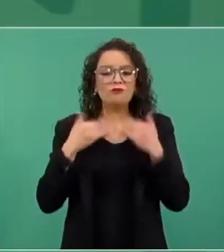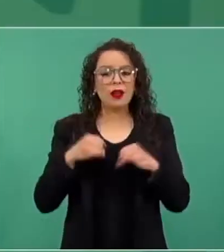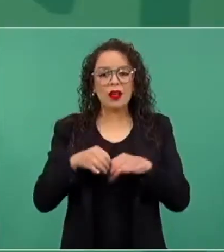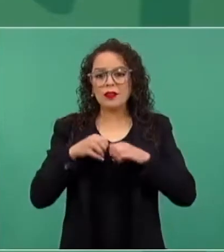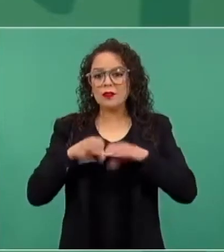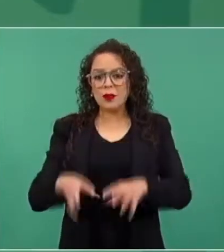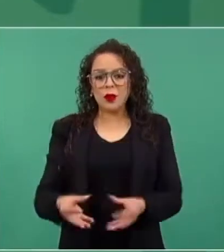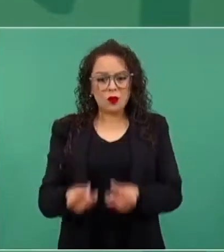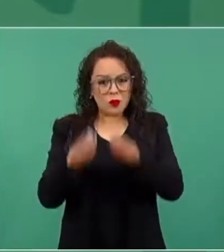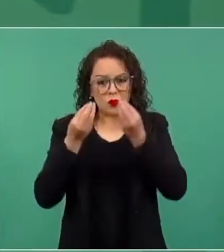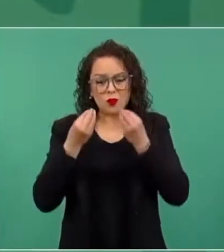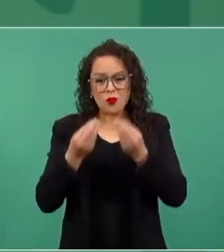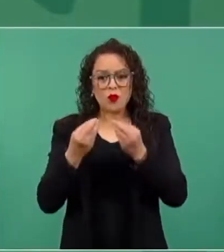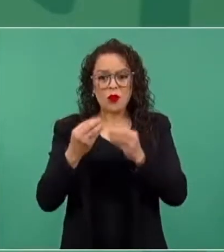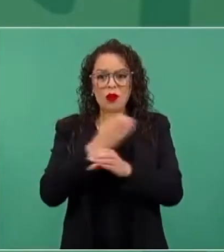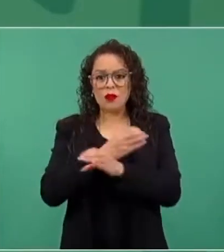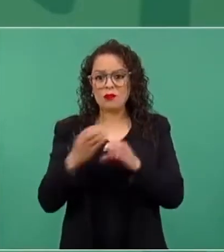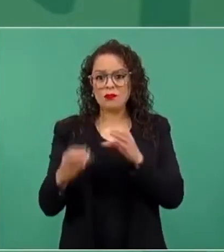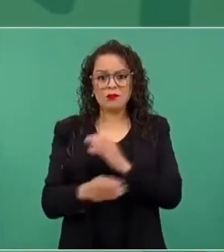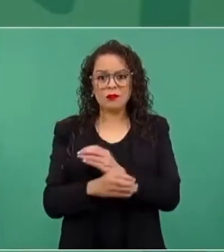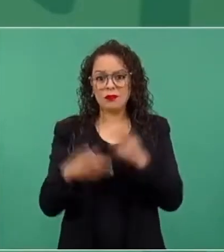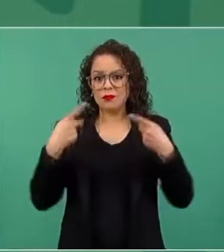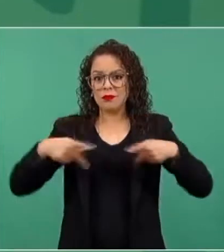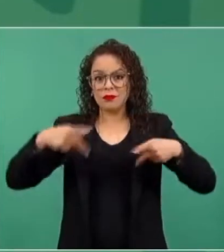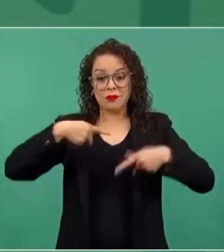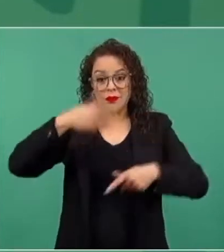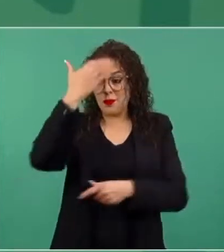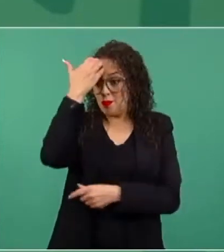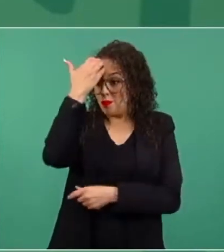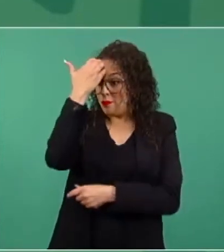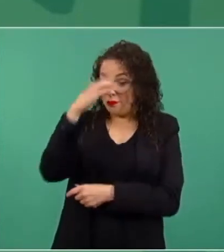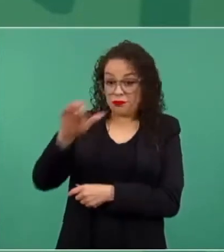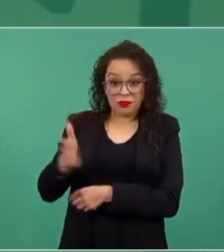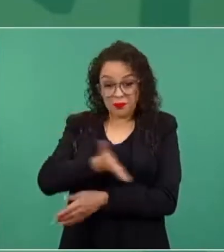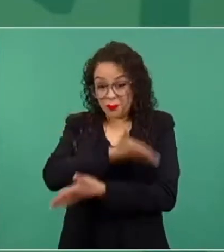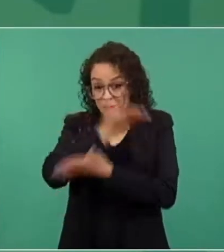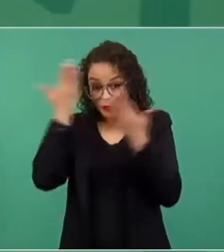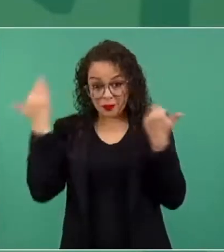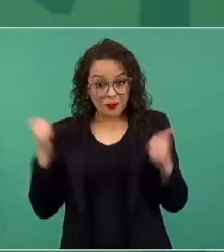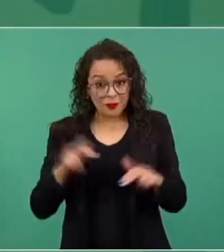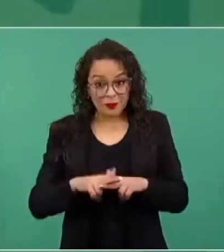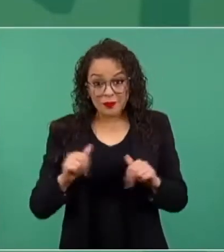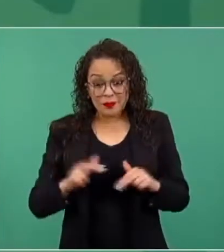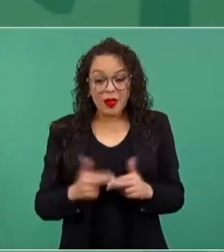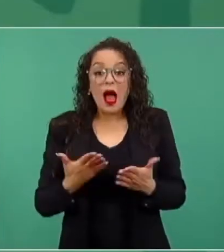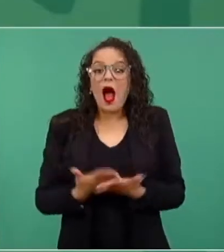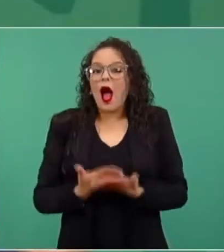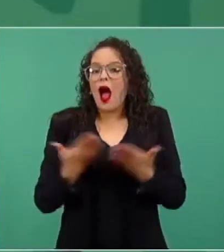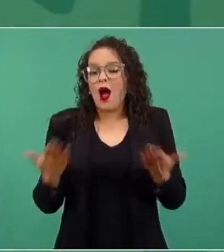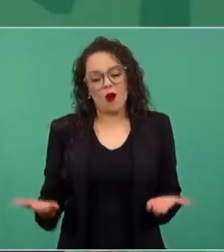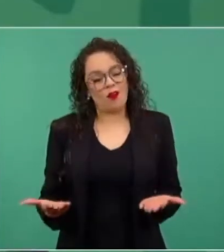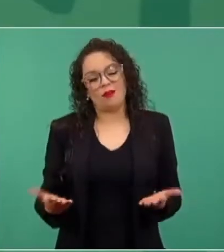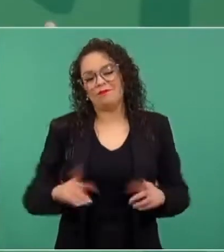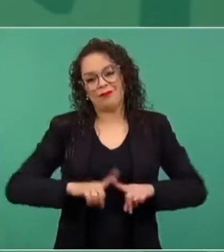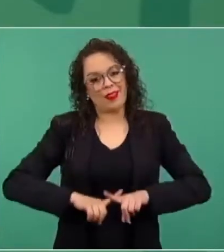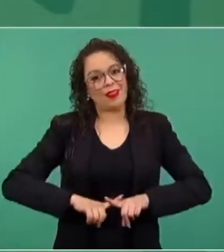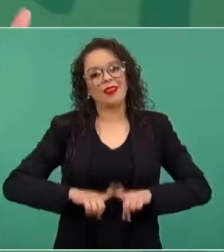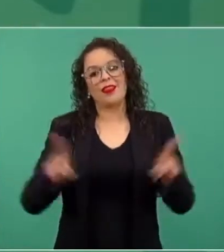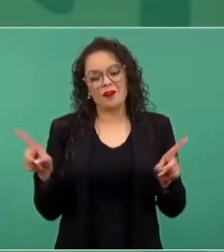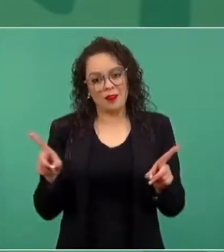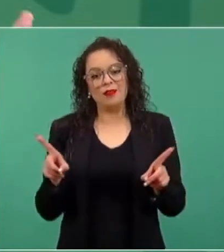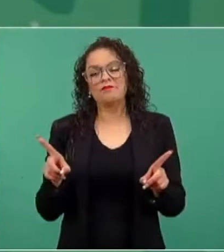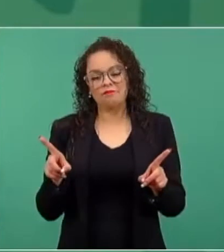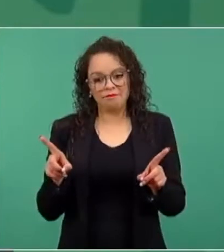Obrador. Indicó que en caso de que se apruebe esta iniciativa de reforma, se podrá reconstruir los hechos de la reforma energética y